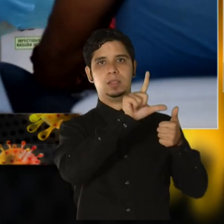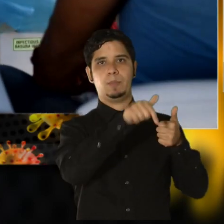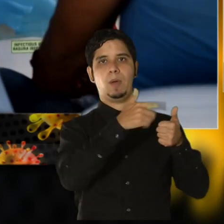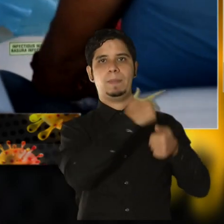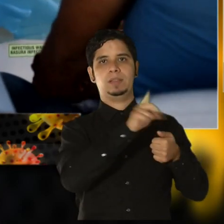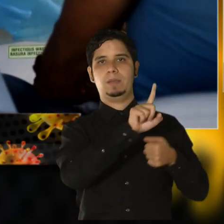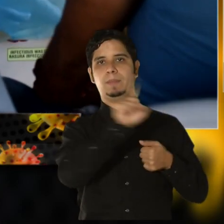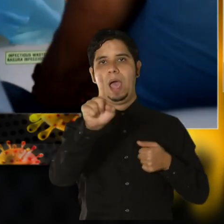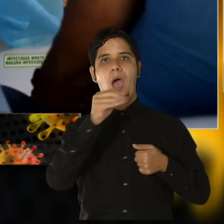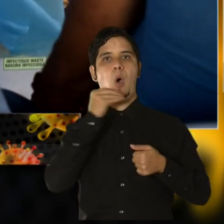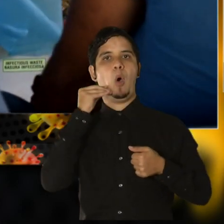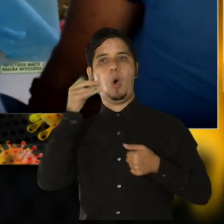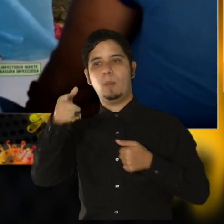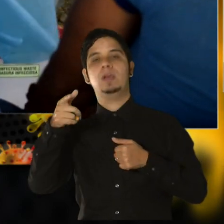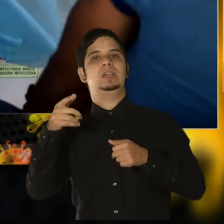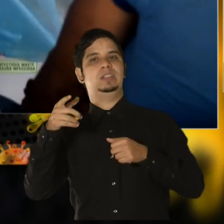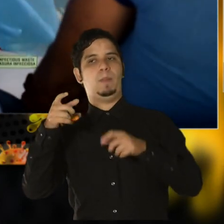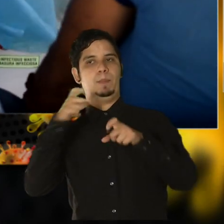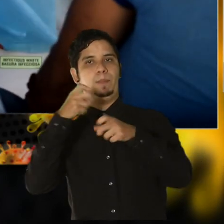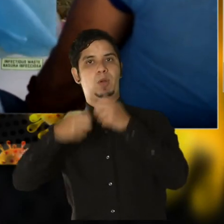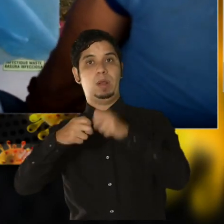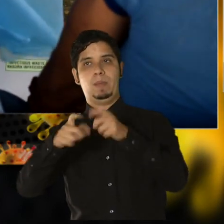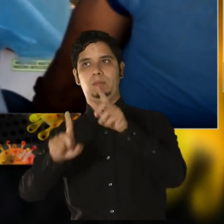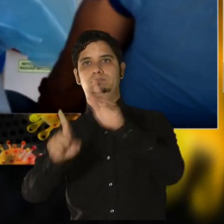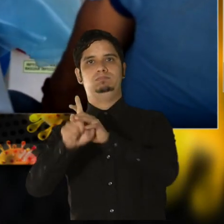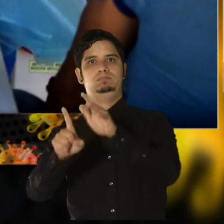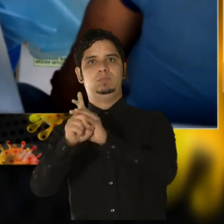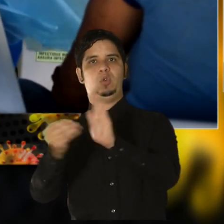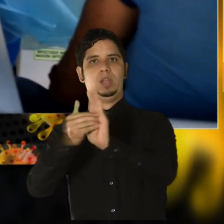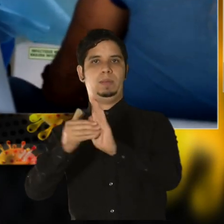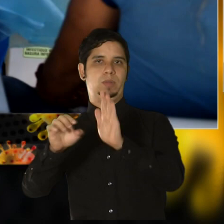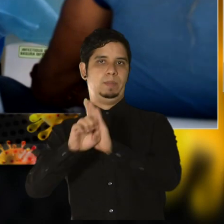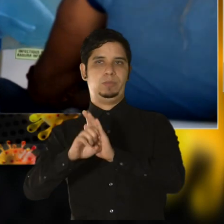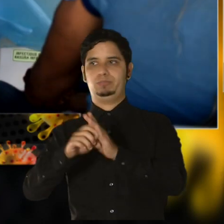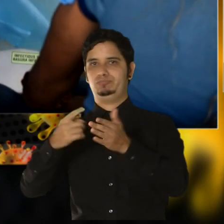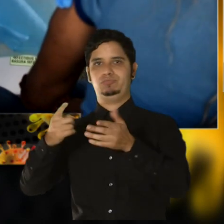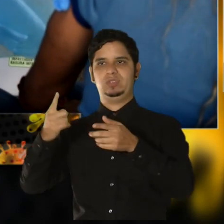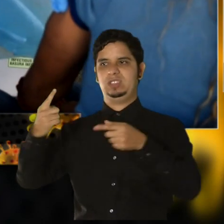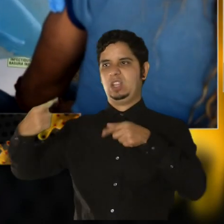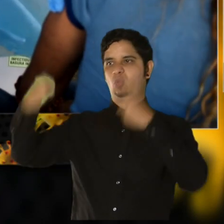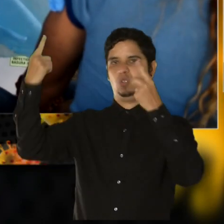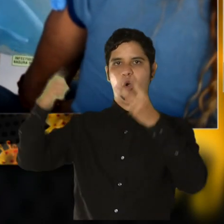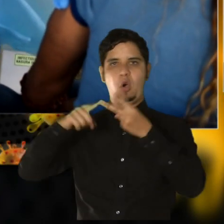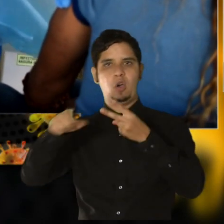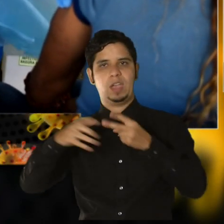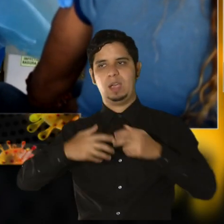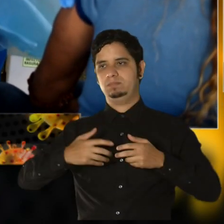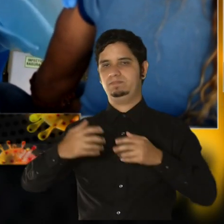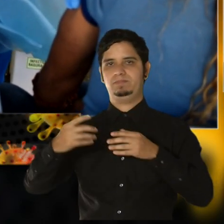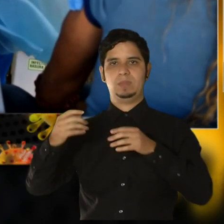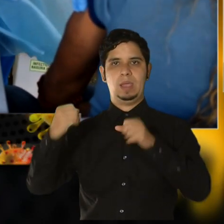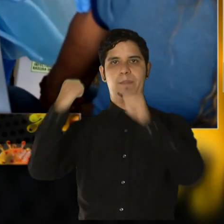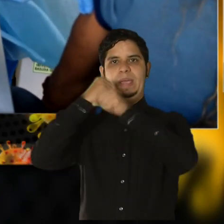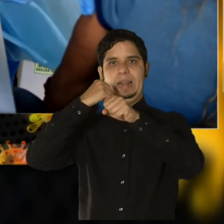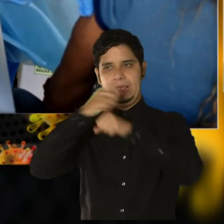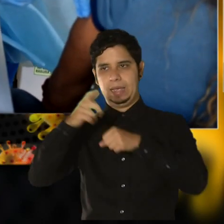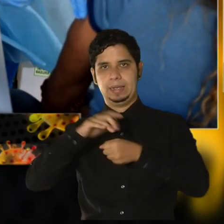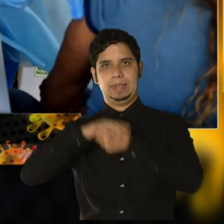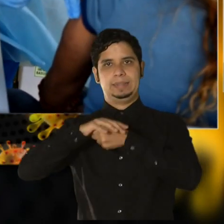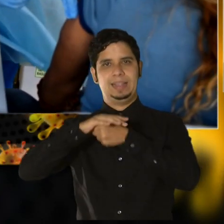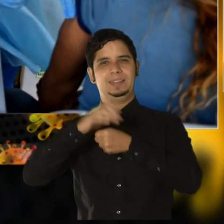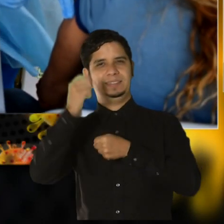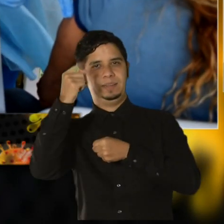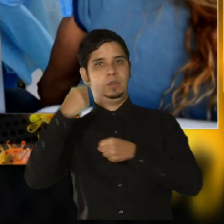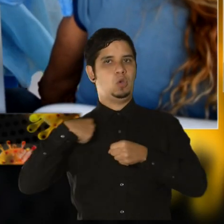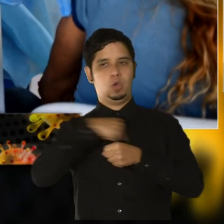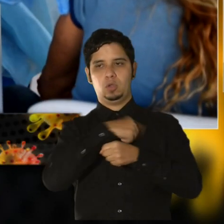que le causan el consumo continúan ocurriendo, ¿verdad? Ya sean discusiones, peleas, ansiedad. ese tipo de cosas, pues tenemos que trabajarlas. Pero también le damos